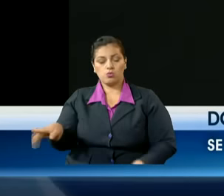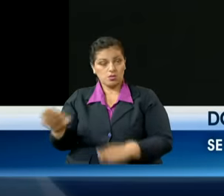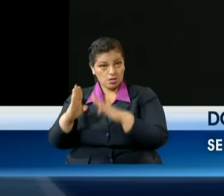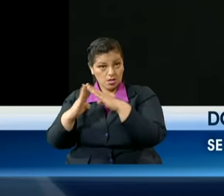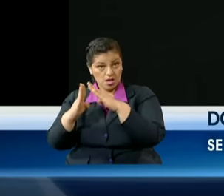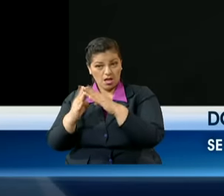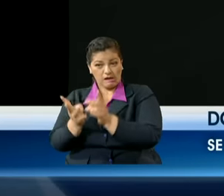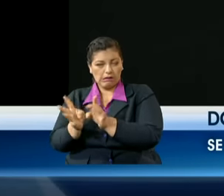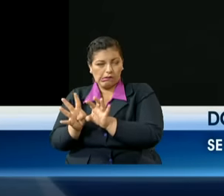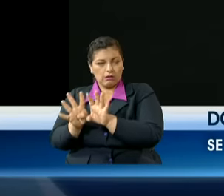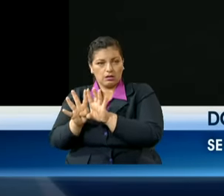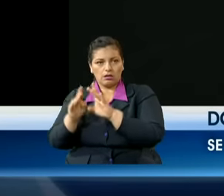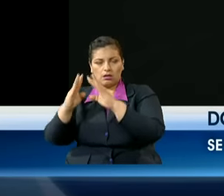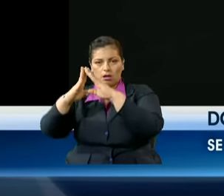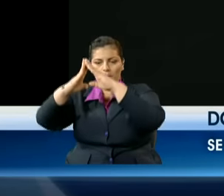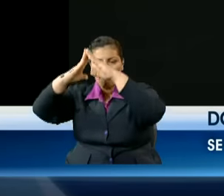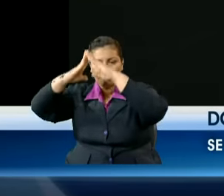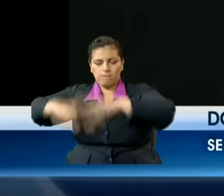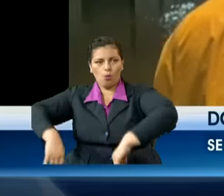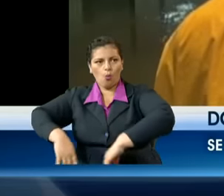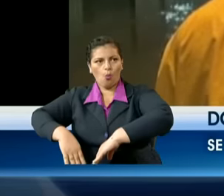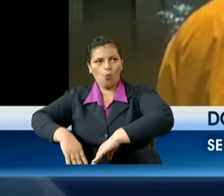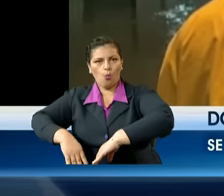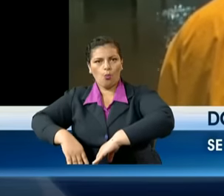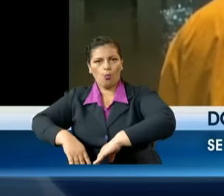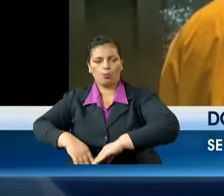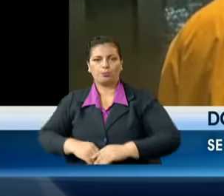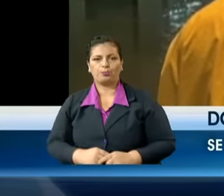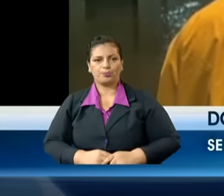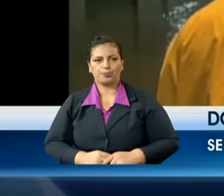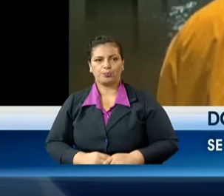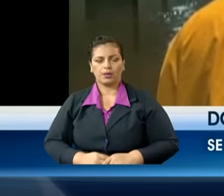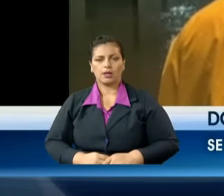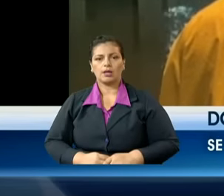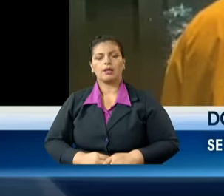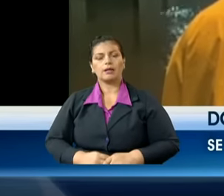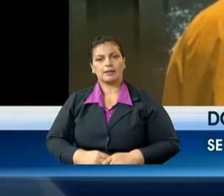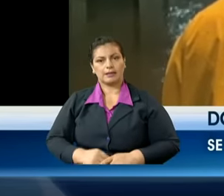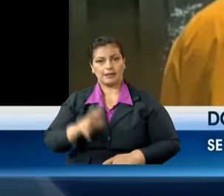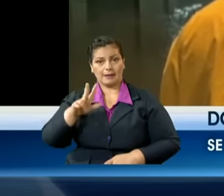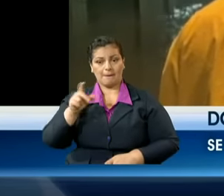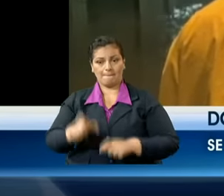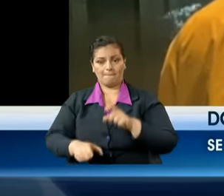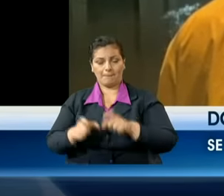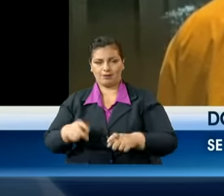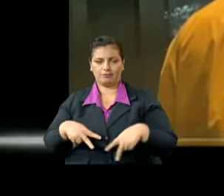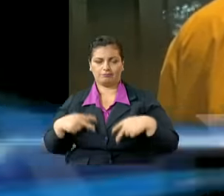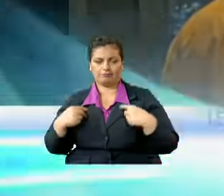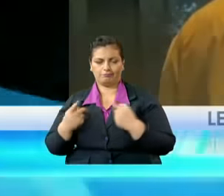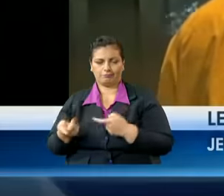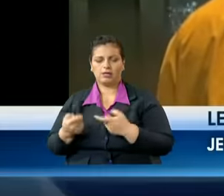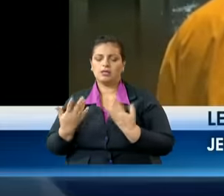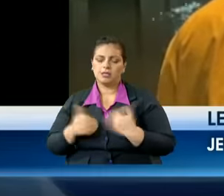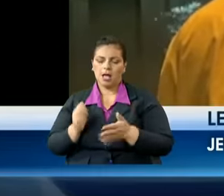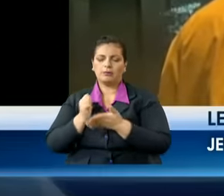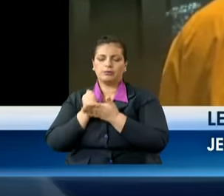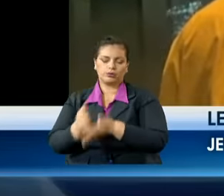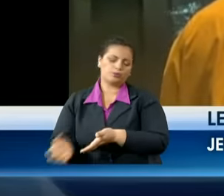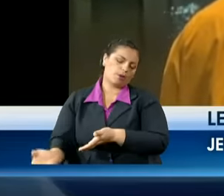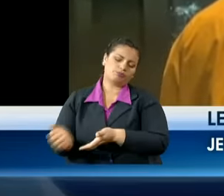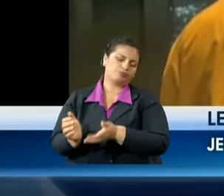recaudo, aunque los enseres quedaron en el agua. Viven tres personas, fueron puestas a buen recaudo y no hay víctimas